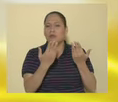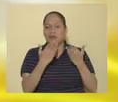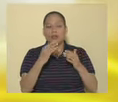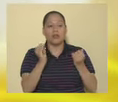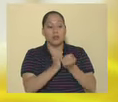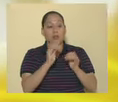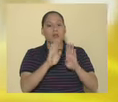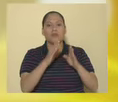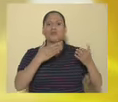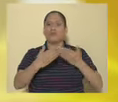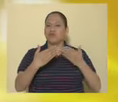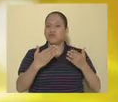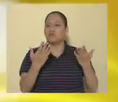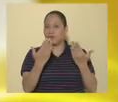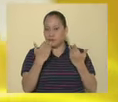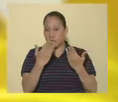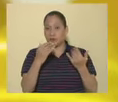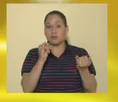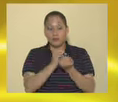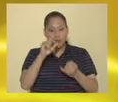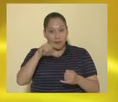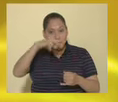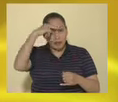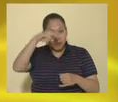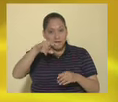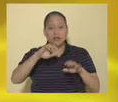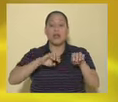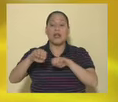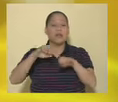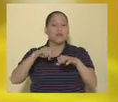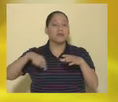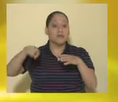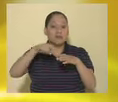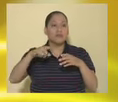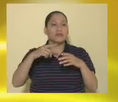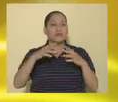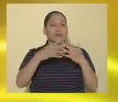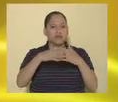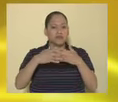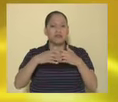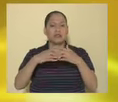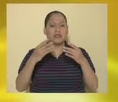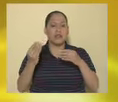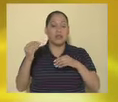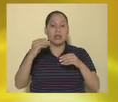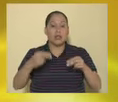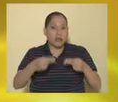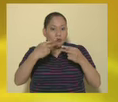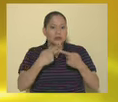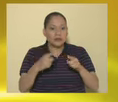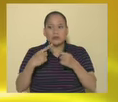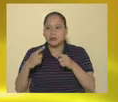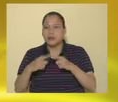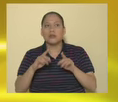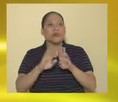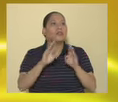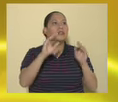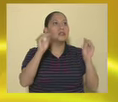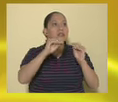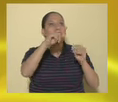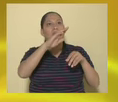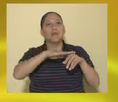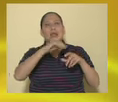los adelantos y sobre todo en México las empresas no se diversifican. Es decir, no buscan mercados, no